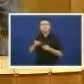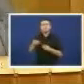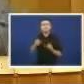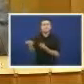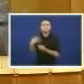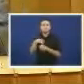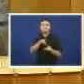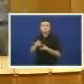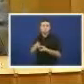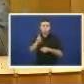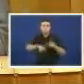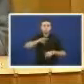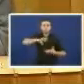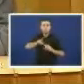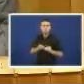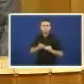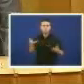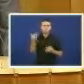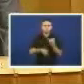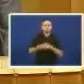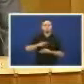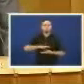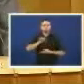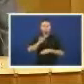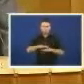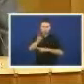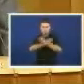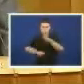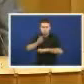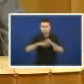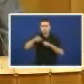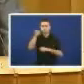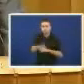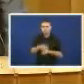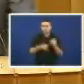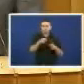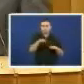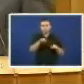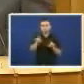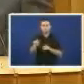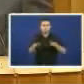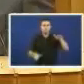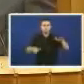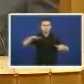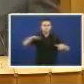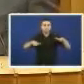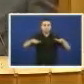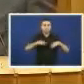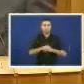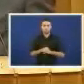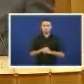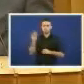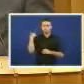se xa capaz de buscar e tamén de contribuir o reequilibrio territorial dendo ano dos